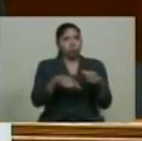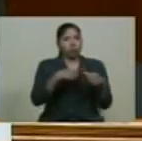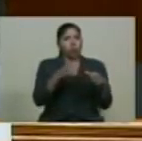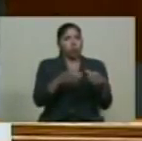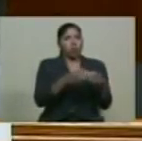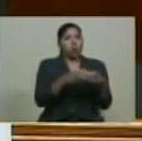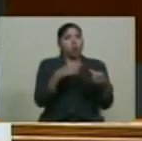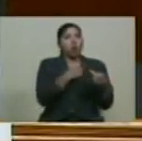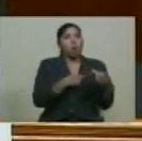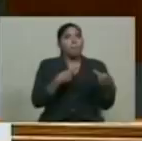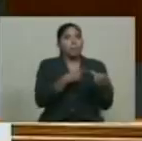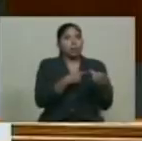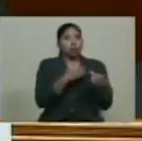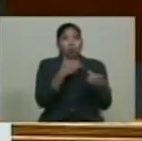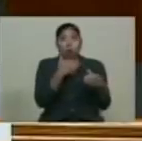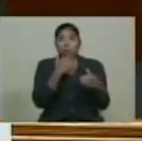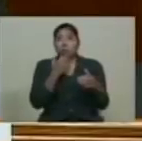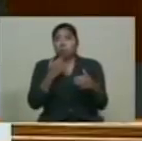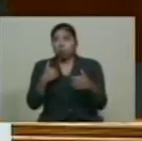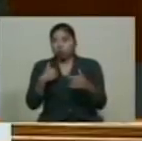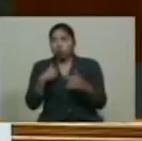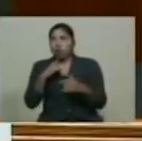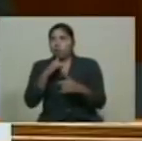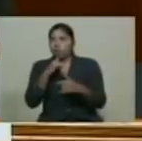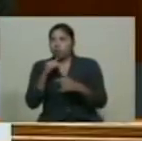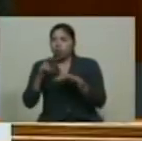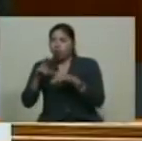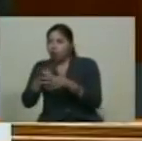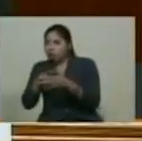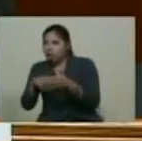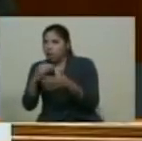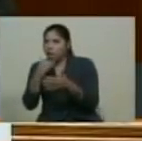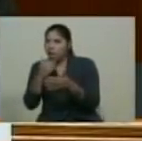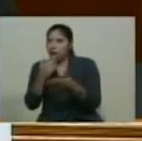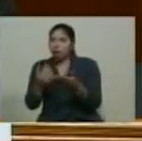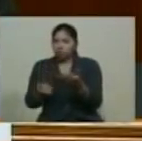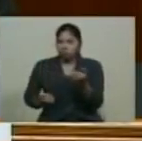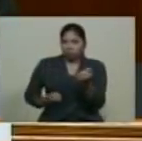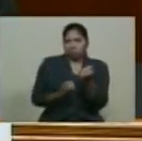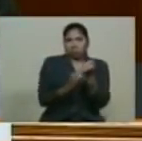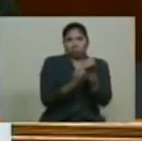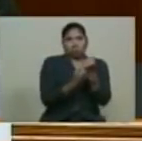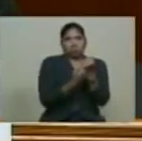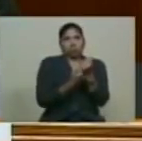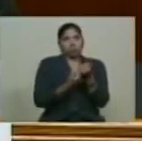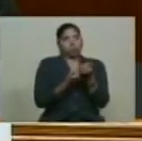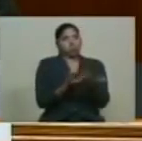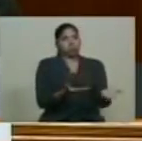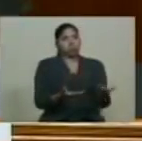Los que tengan información, los que puedan ayudar de cualquier manera.